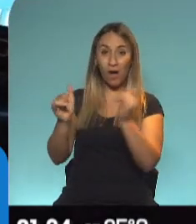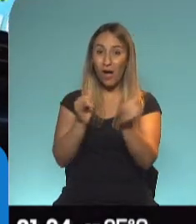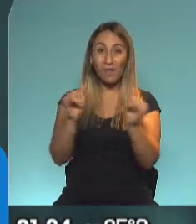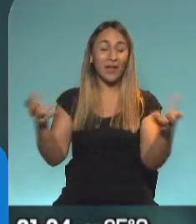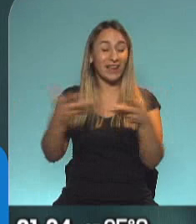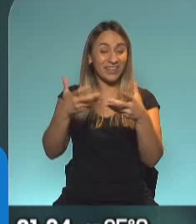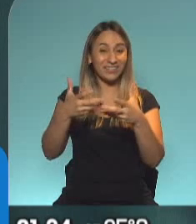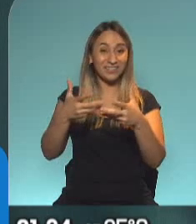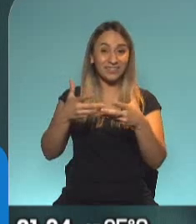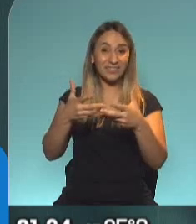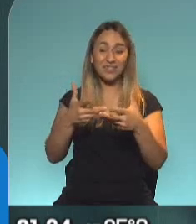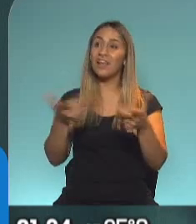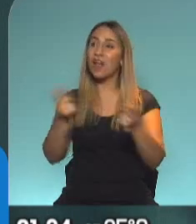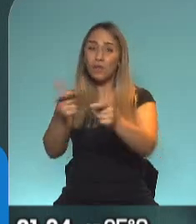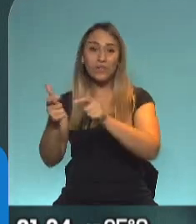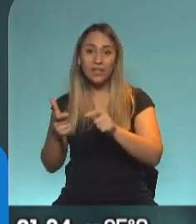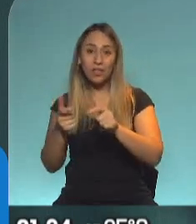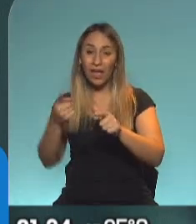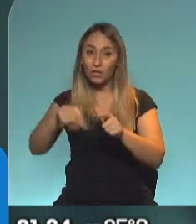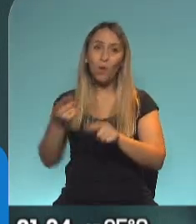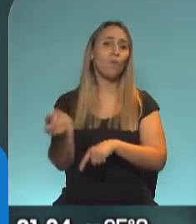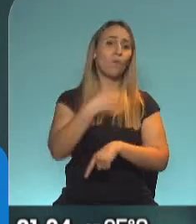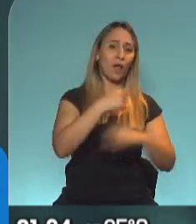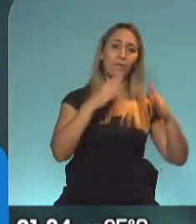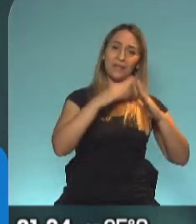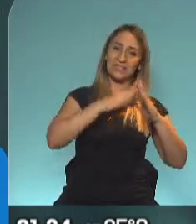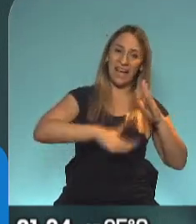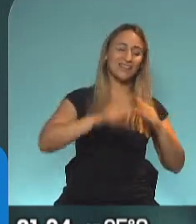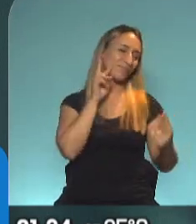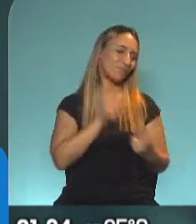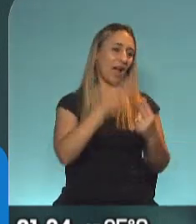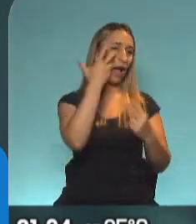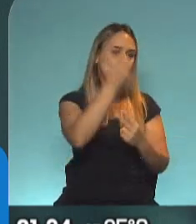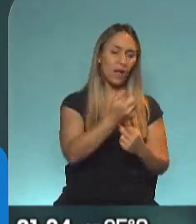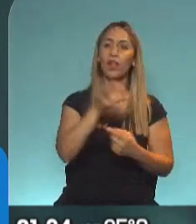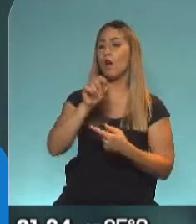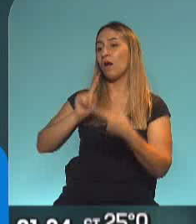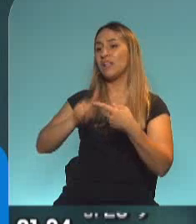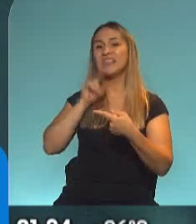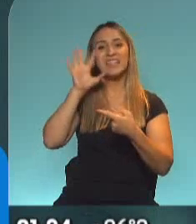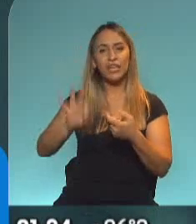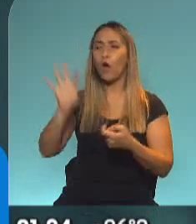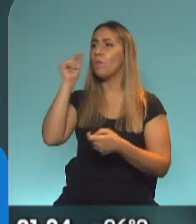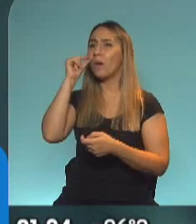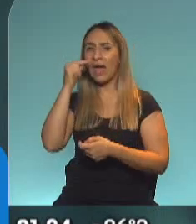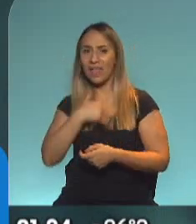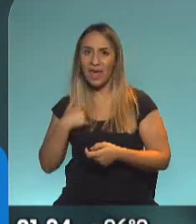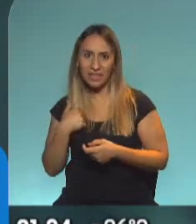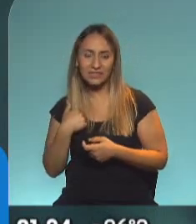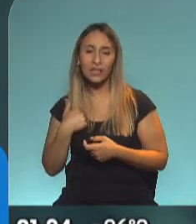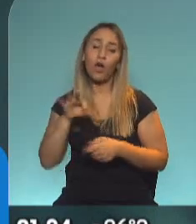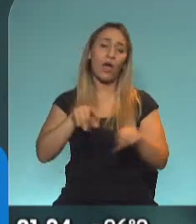contagiar en Buenos Aires. Van a volver a su casa, se van a contactar con el abuelo, se van a contactar con el tío, con los padres, con